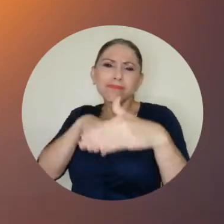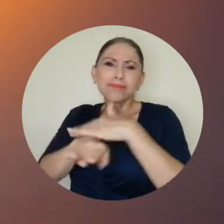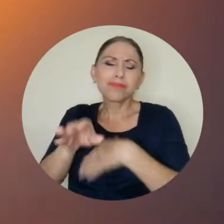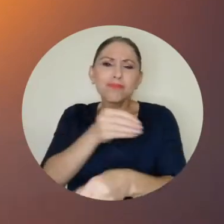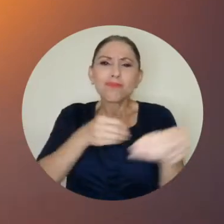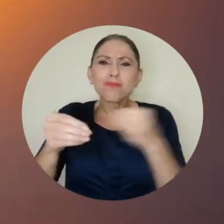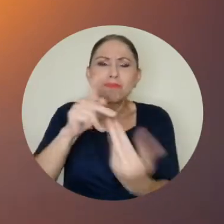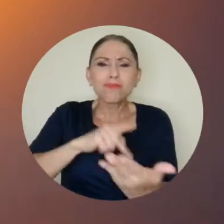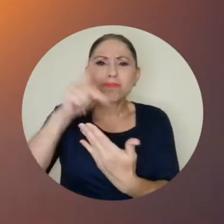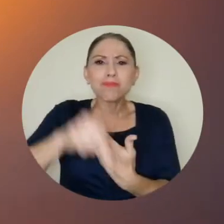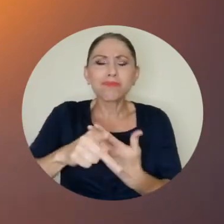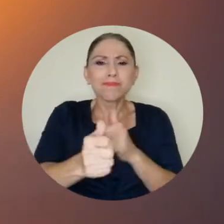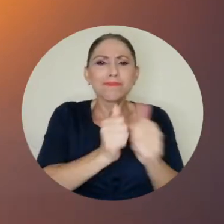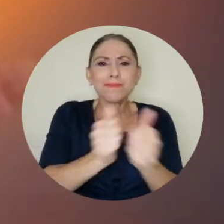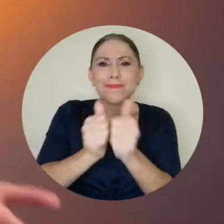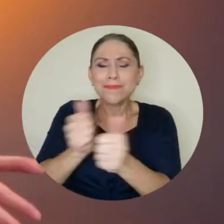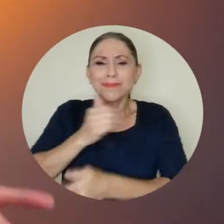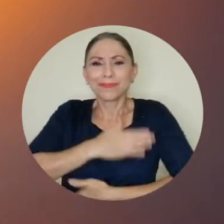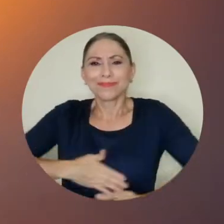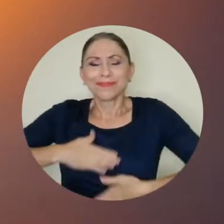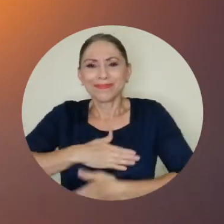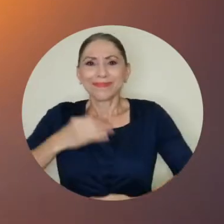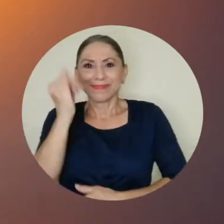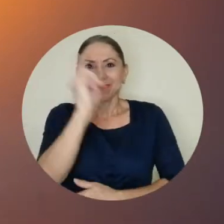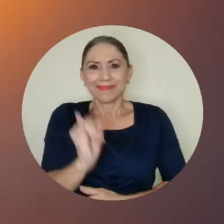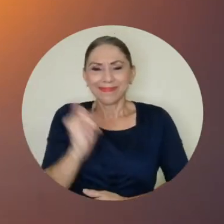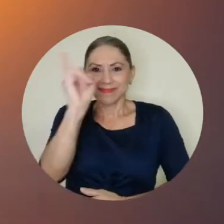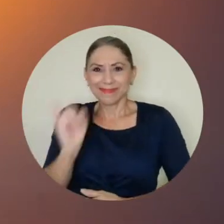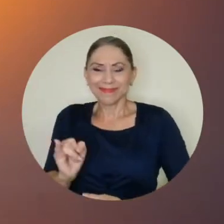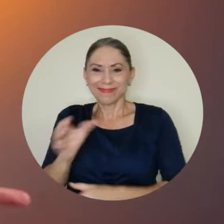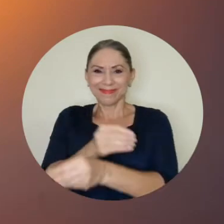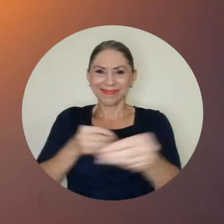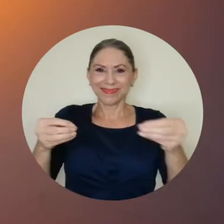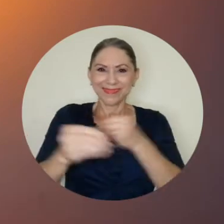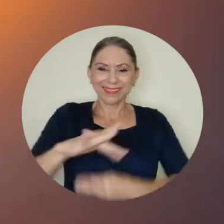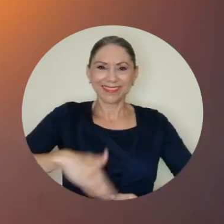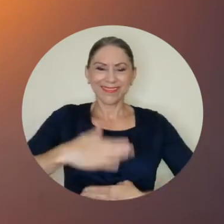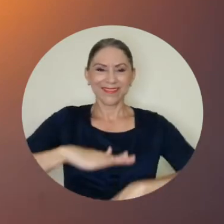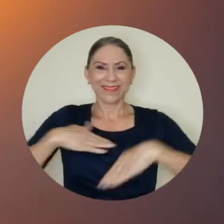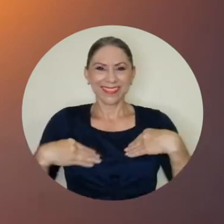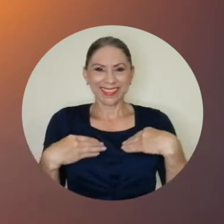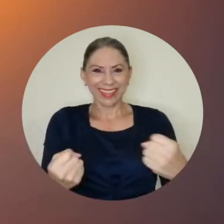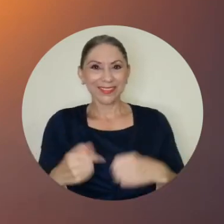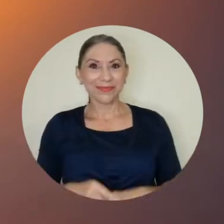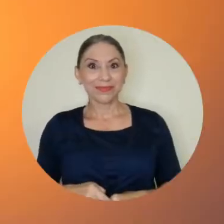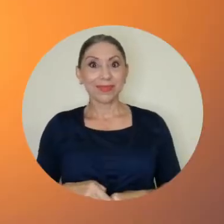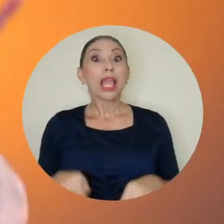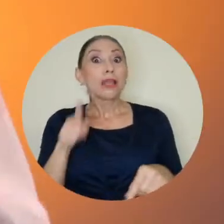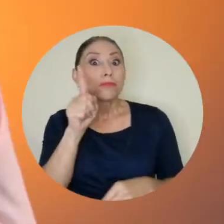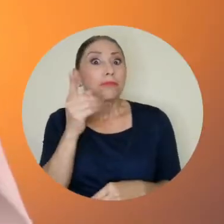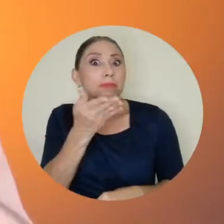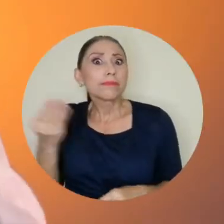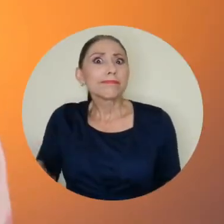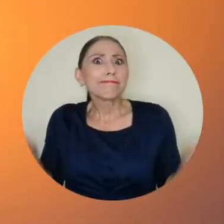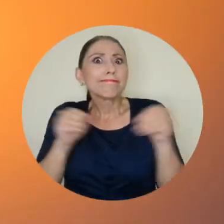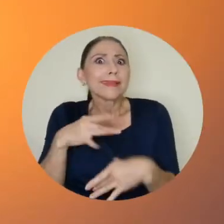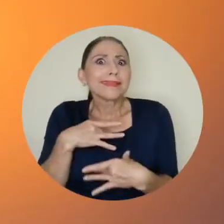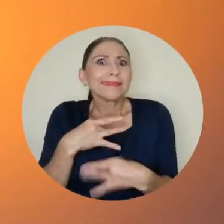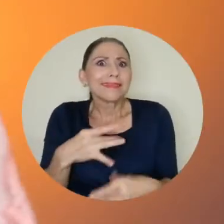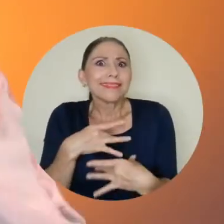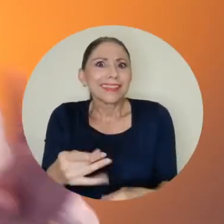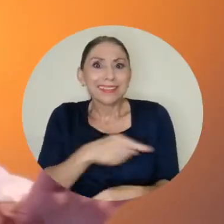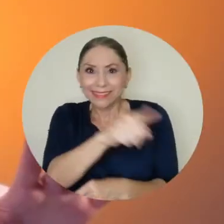de programas deportivos recreativos y artísticos de la oficina de bienestar y salud y una de las cosas más